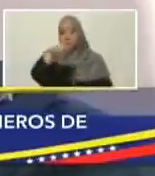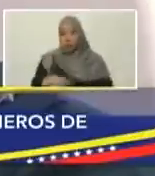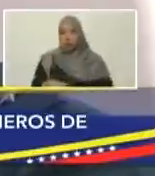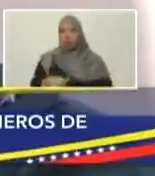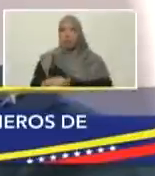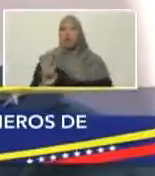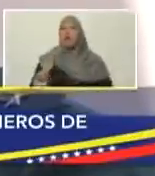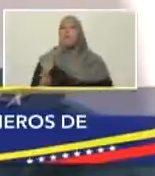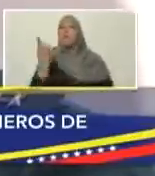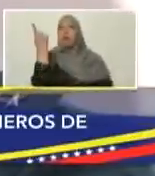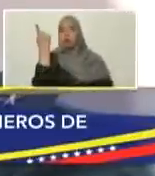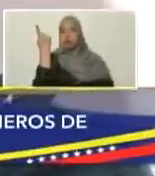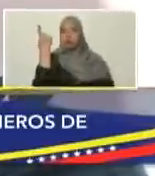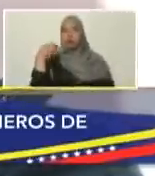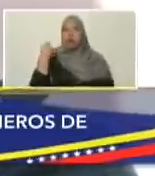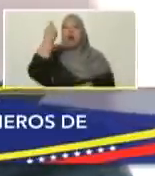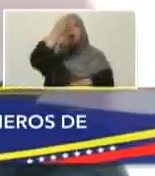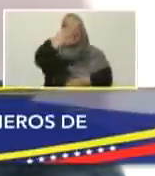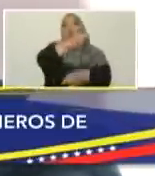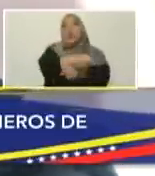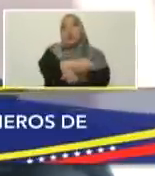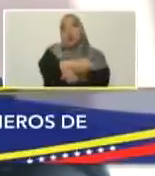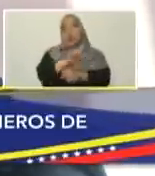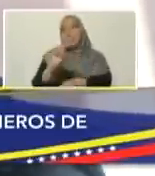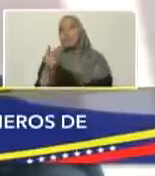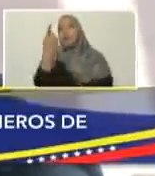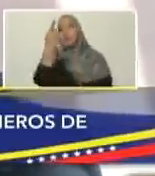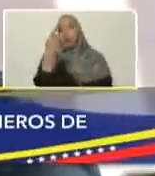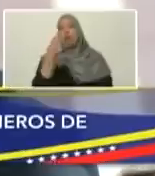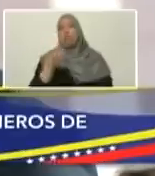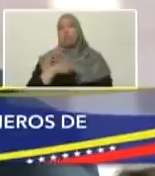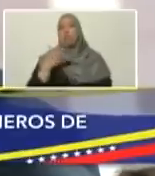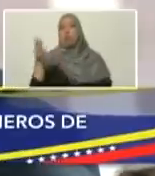ascender primero en su graduación. Adelante, autorizado.